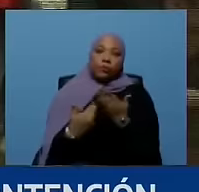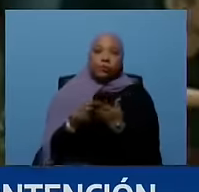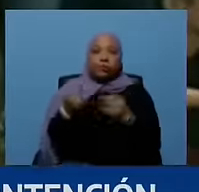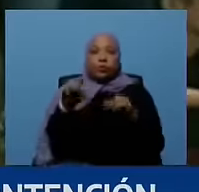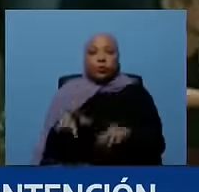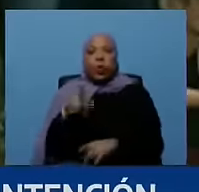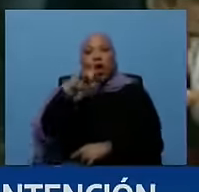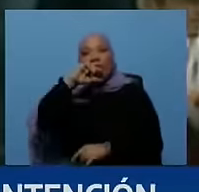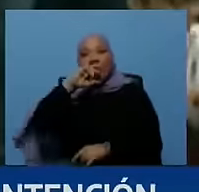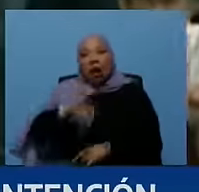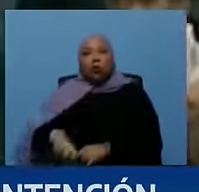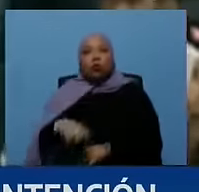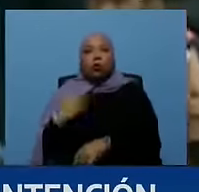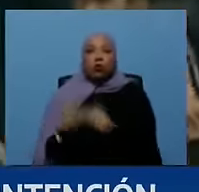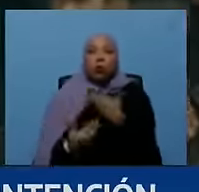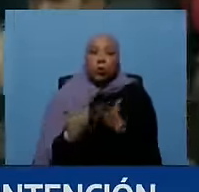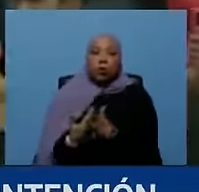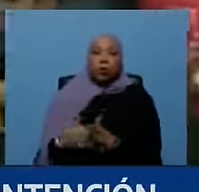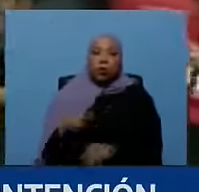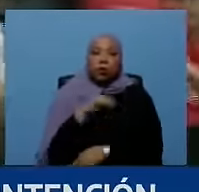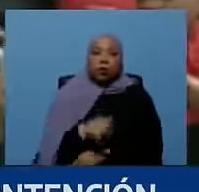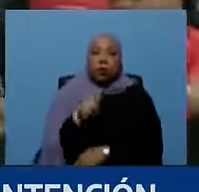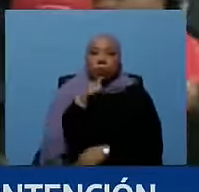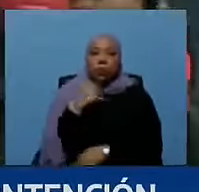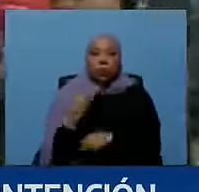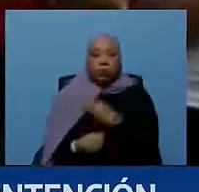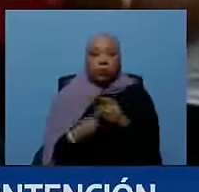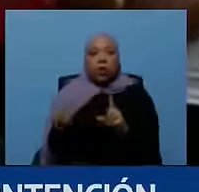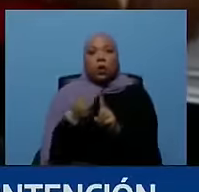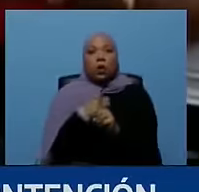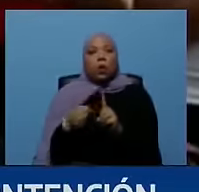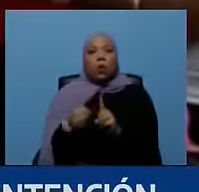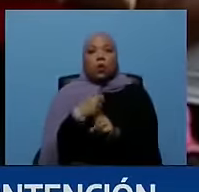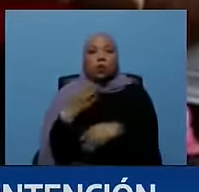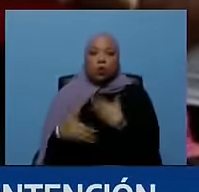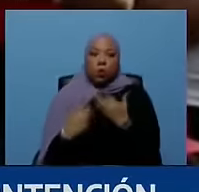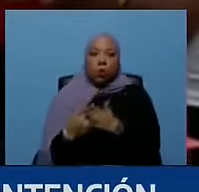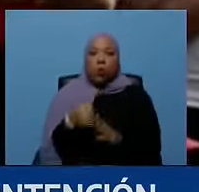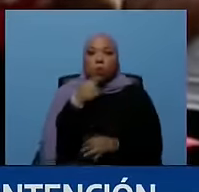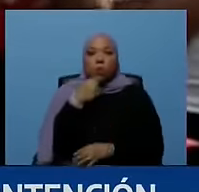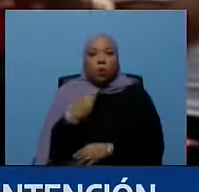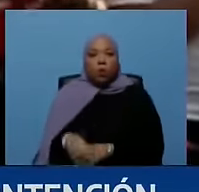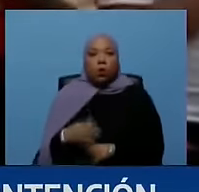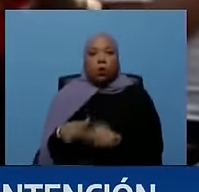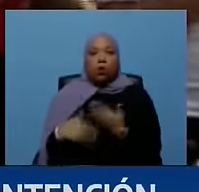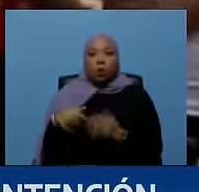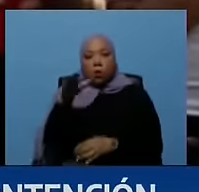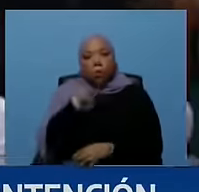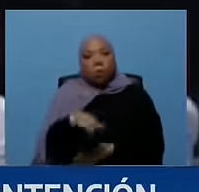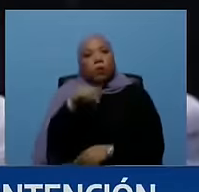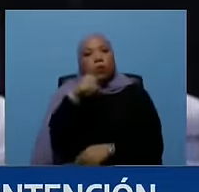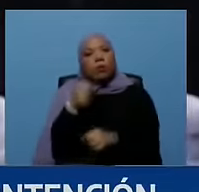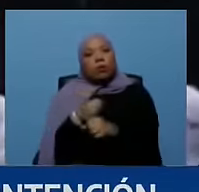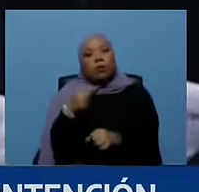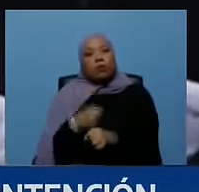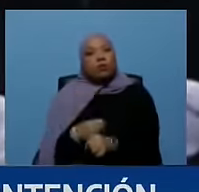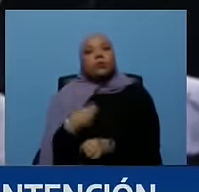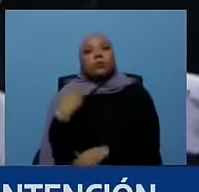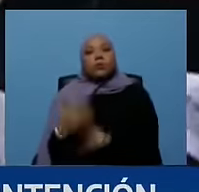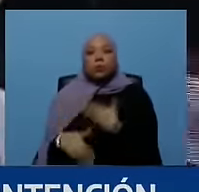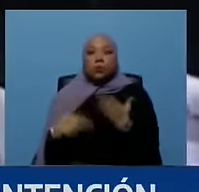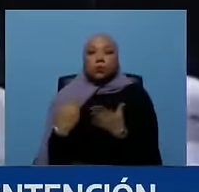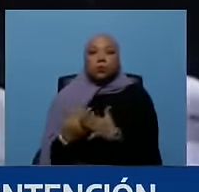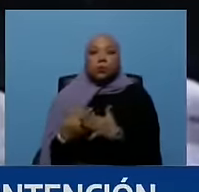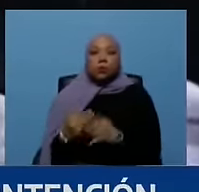¡Abajo el odio! ¡Abajo! ¡Abajo la violencia! ¡Abajo! ¡Arriba el poder popular! ¡Arriba!